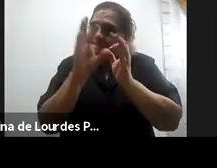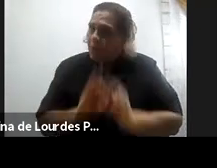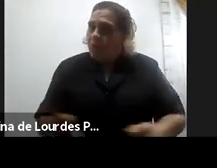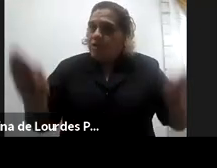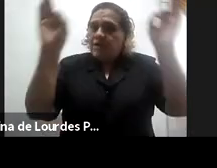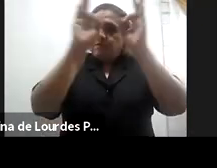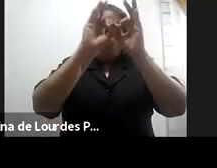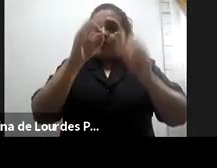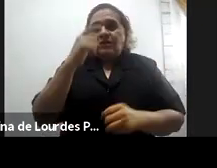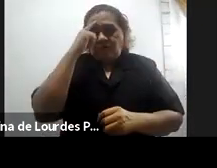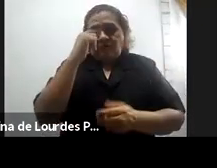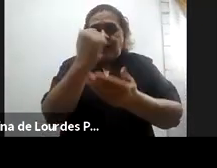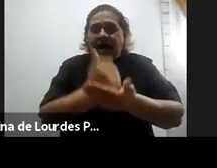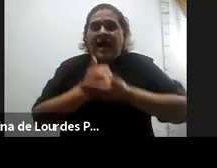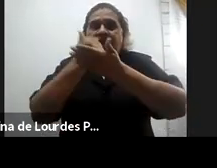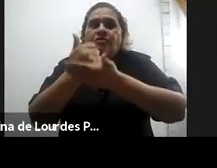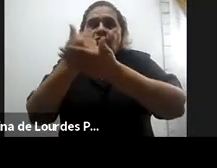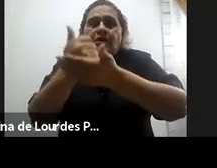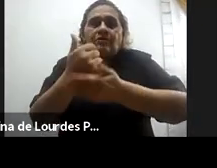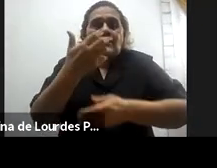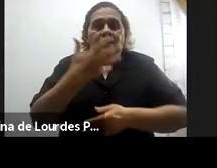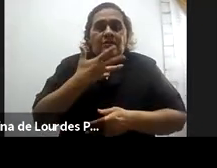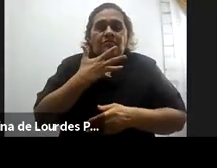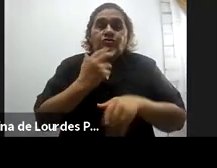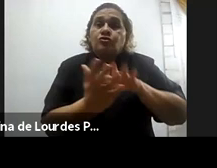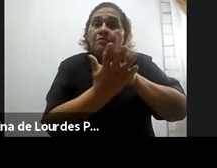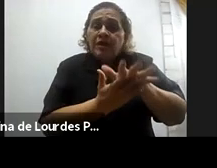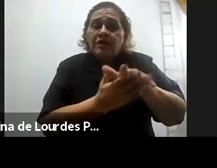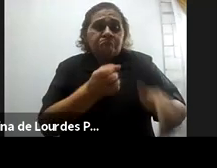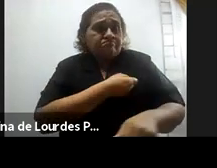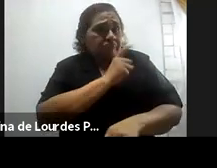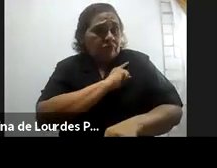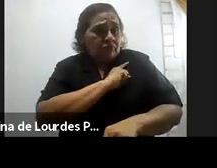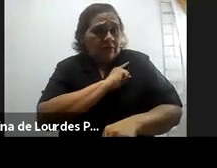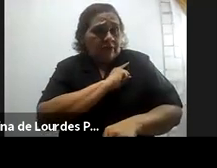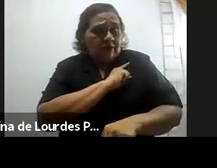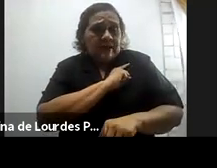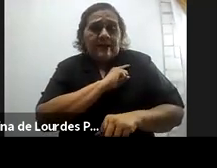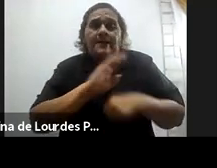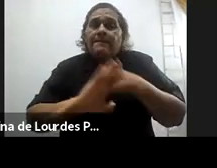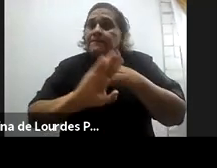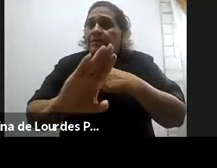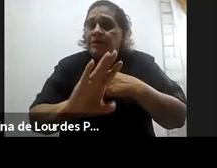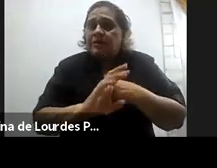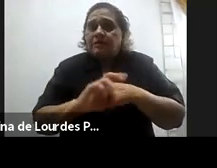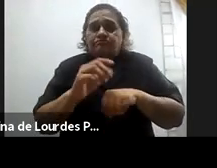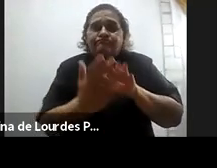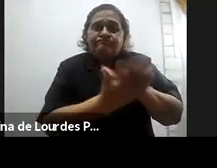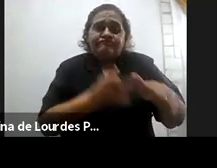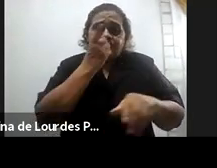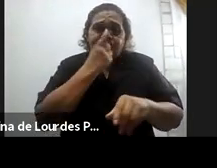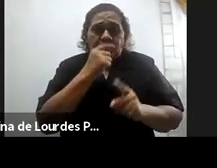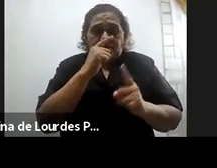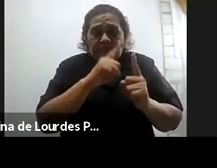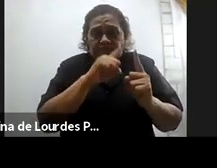para ayudarnos a mantener nuestros pies saludables y prevenir el pie diabético. El primero es el